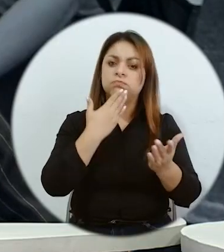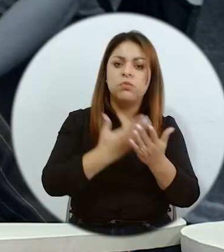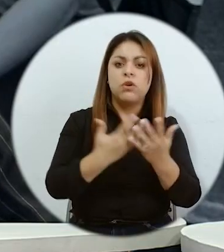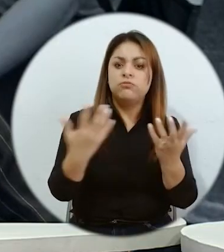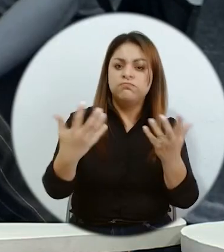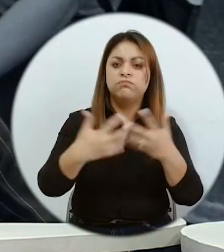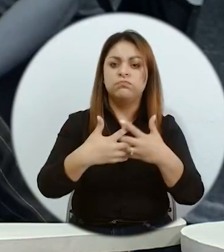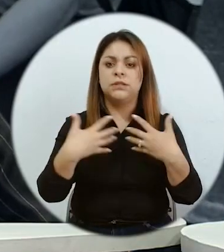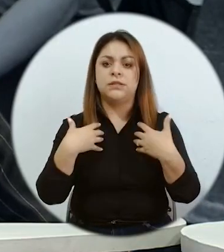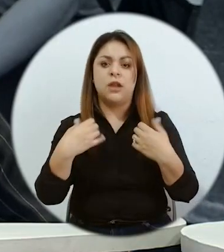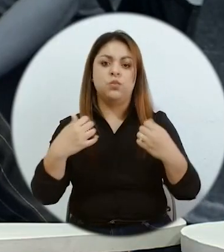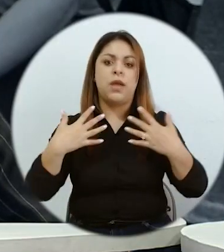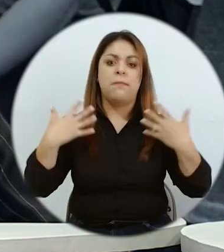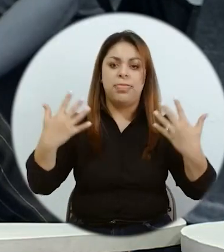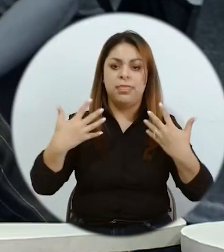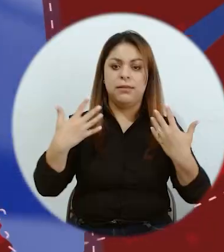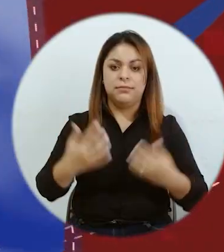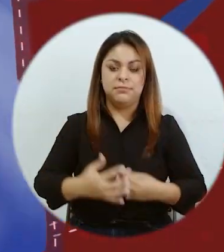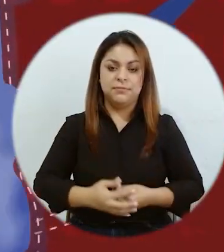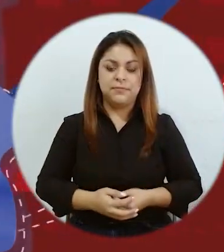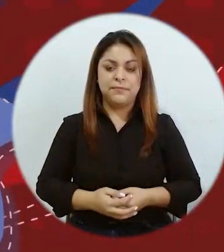amigable con la salud y con el ambiente.